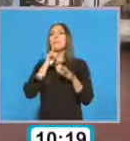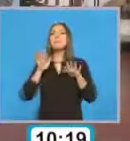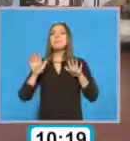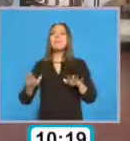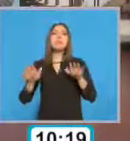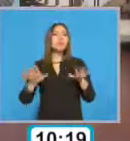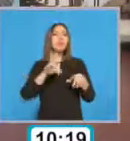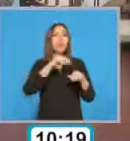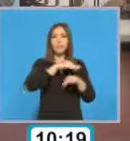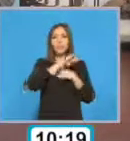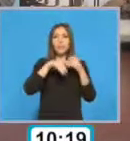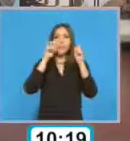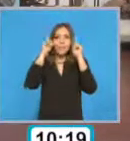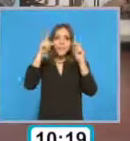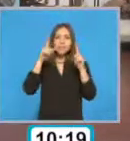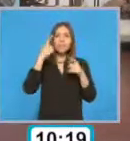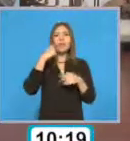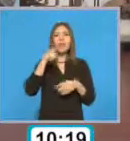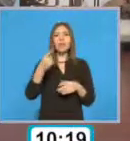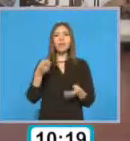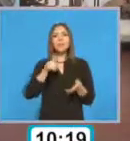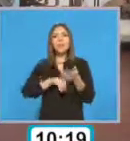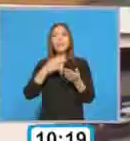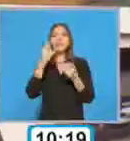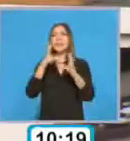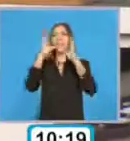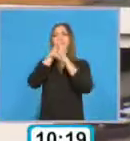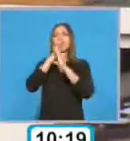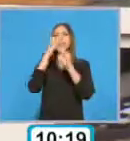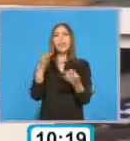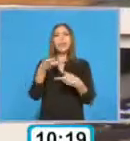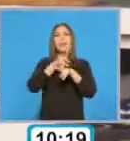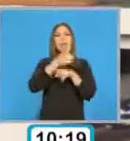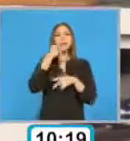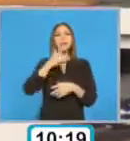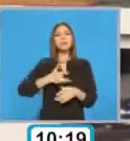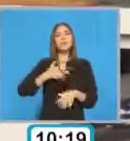rudo el mundo como para todavía meterte en ese dolor. Entonces hay que cantarle al otro lado como para hacer un